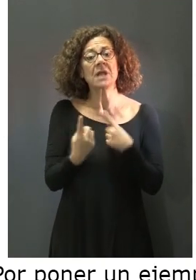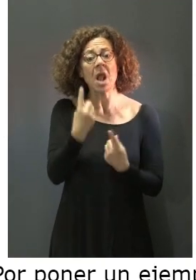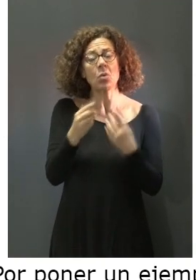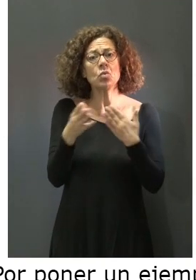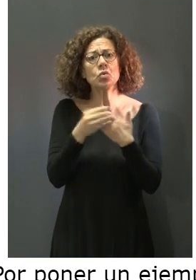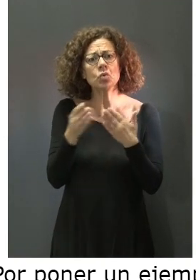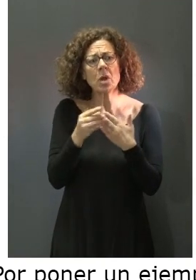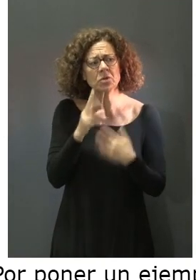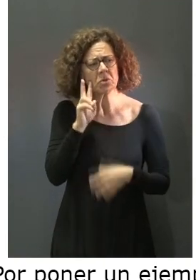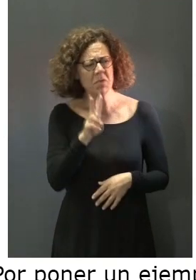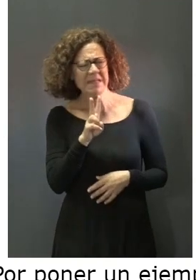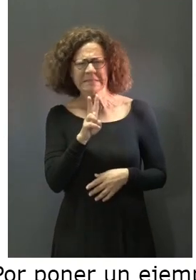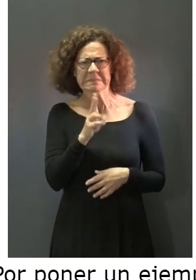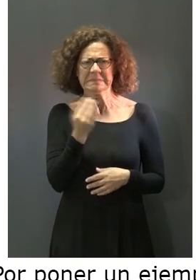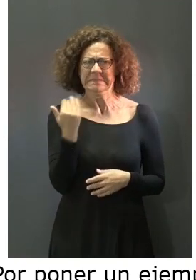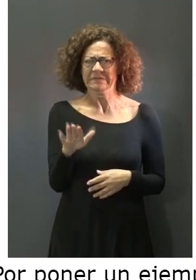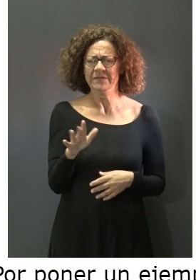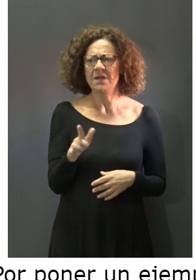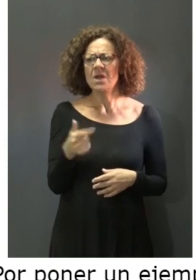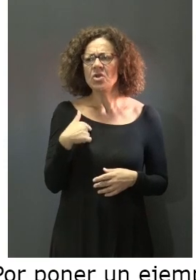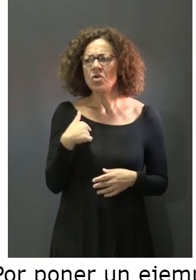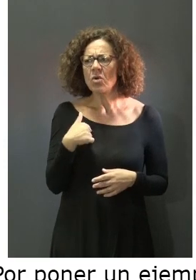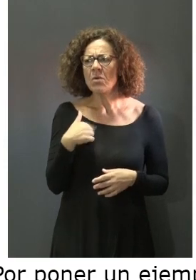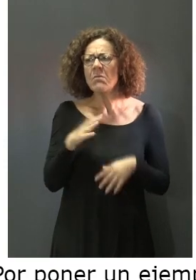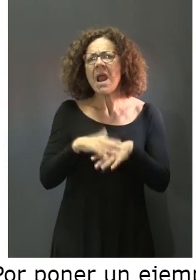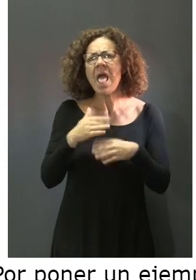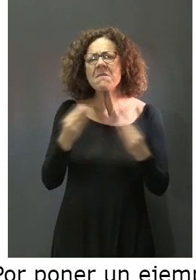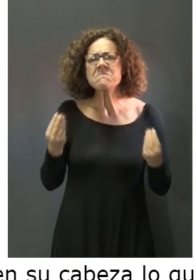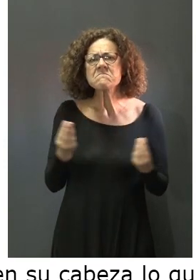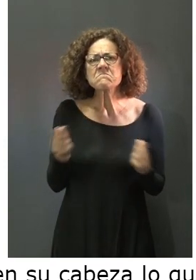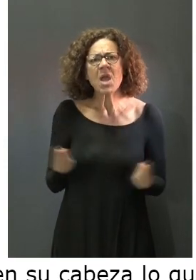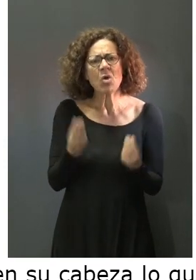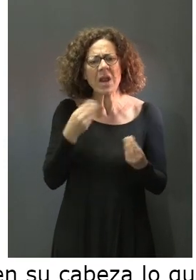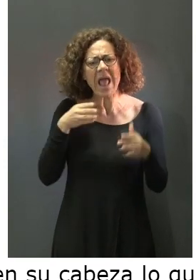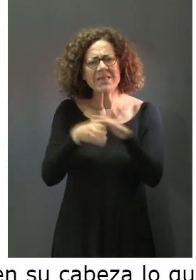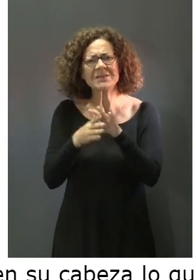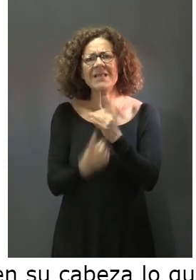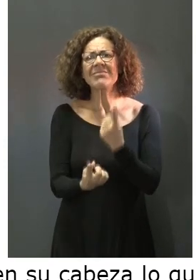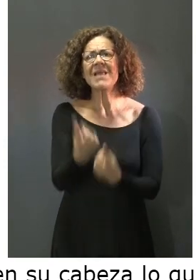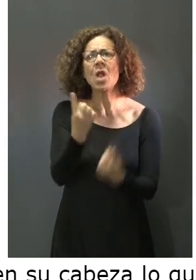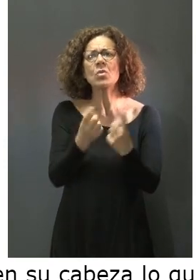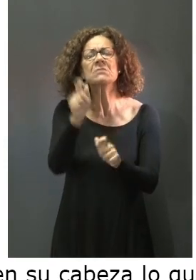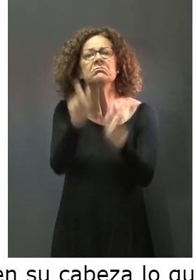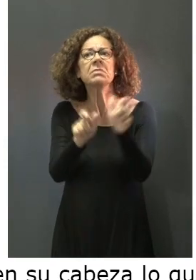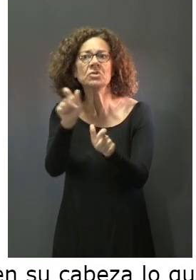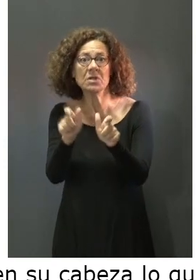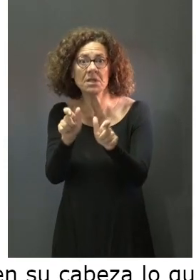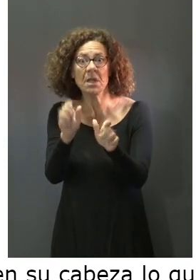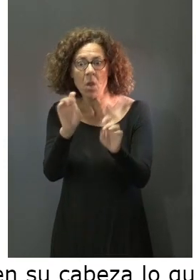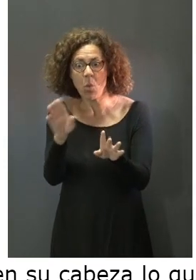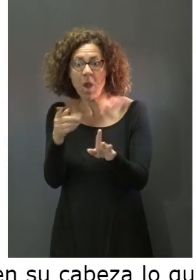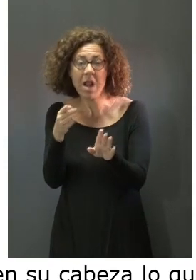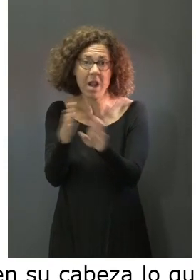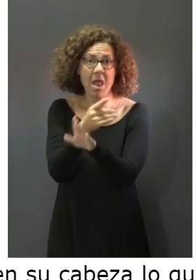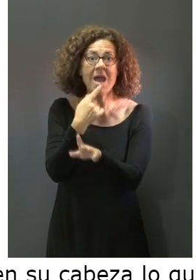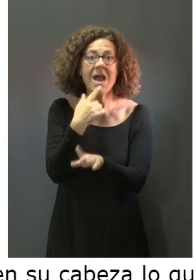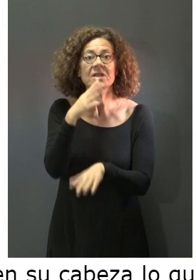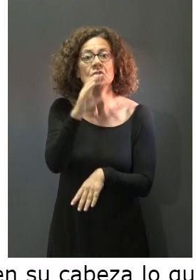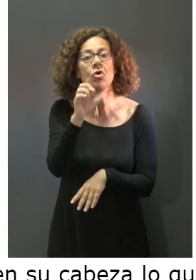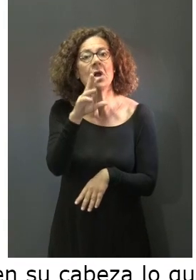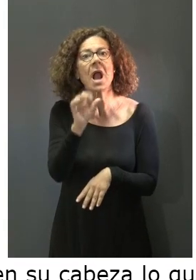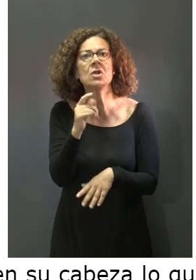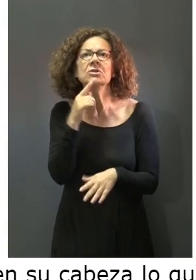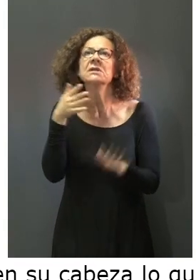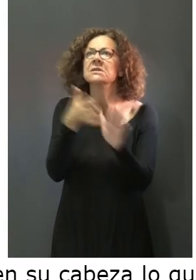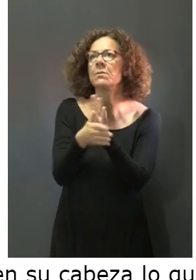lo ven como mal. Es como, para que veas mejorar la accesibilidad de cierta persona, como ha dicho Carlos, que te tienes que justificar